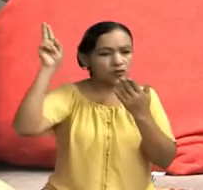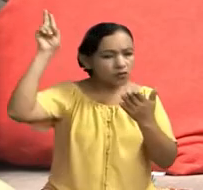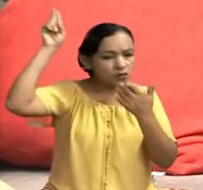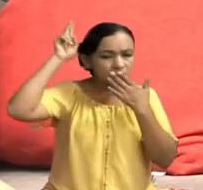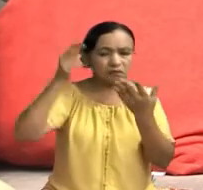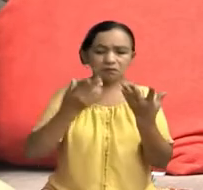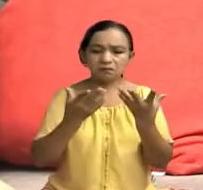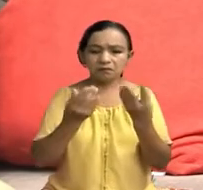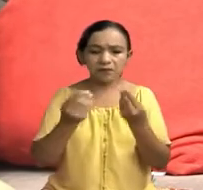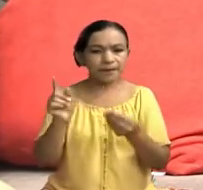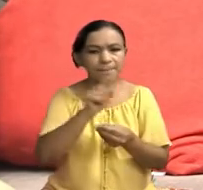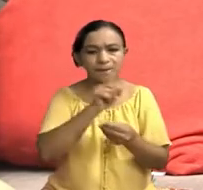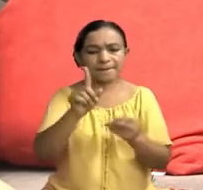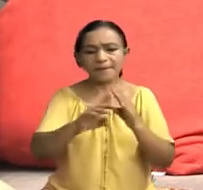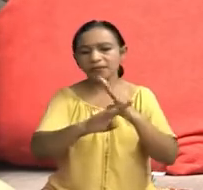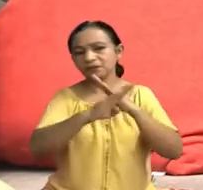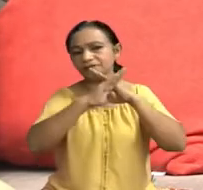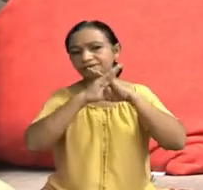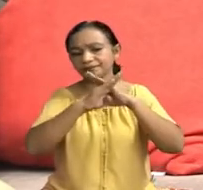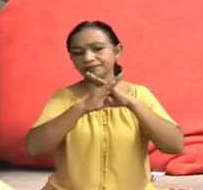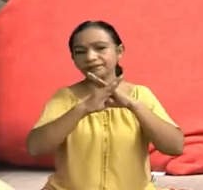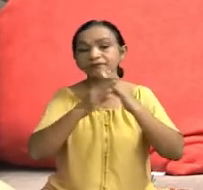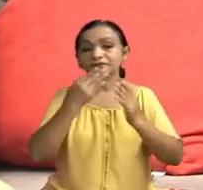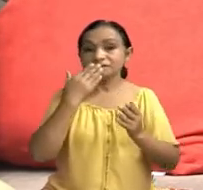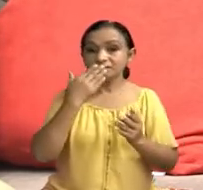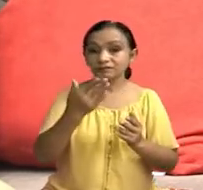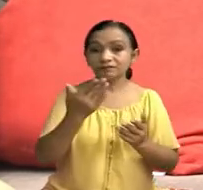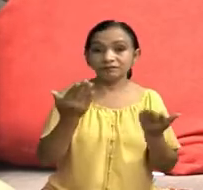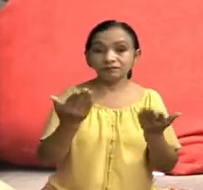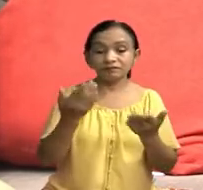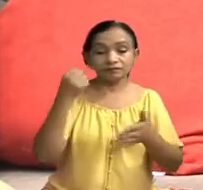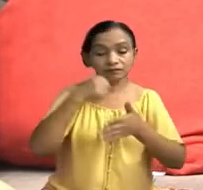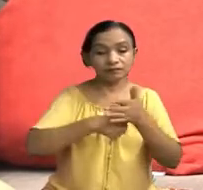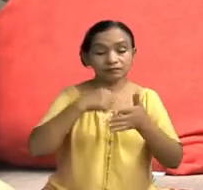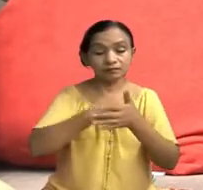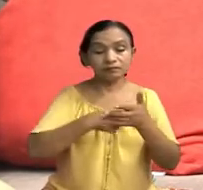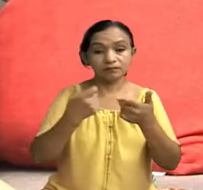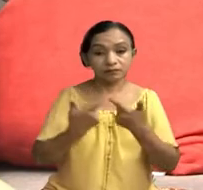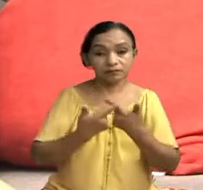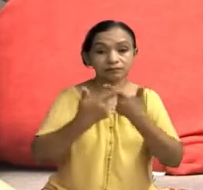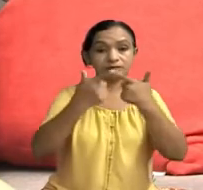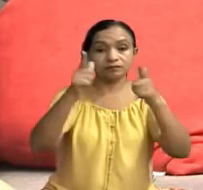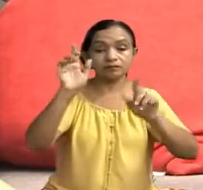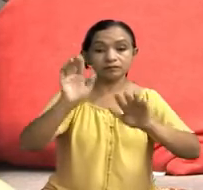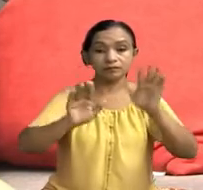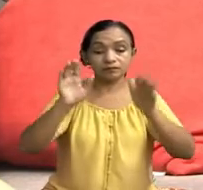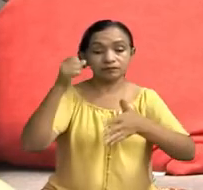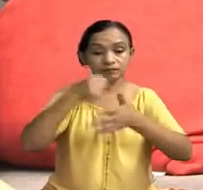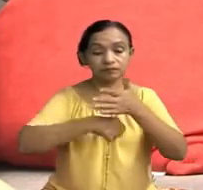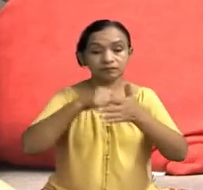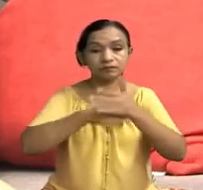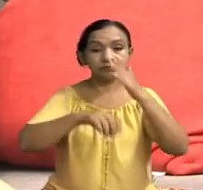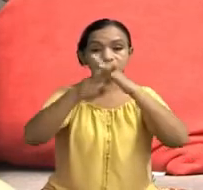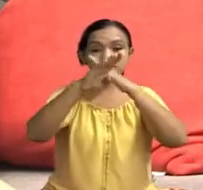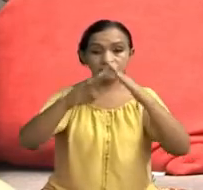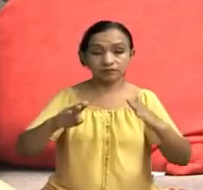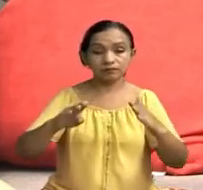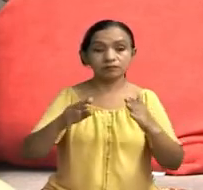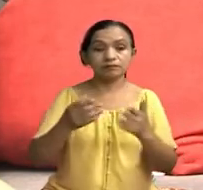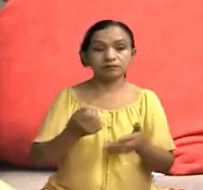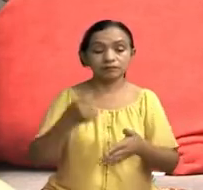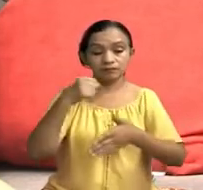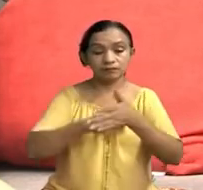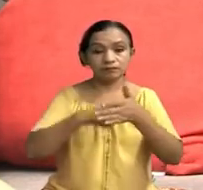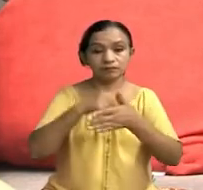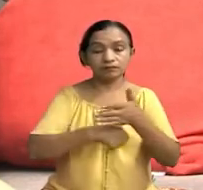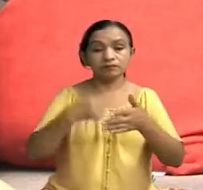está resistiendo heroicamente por la defensa de la democracia, por la defensa de la paz en Bolivia y por la